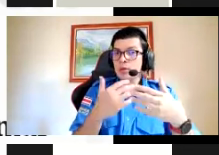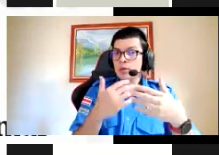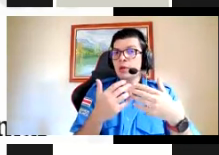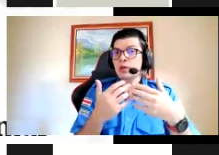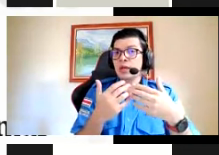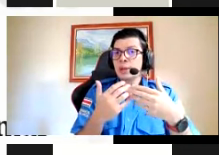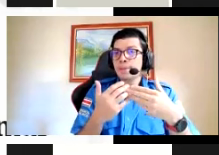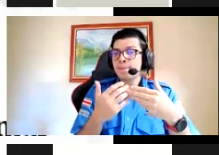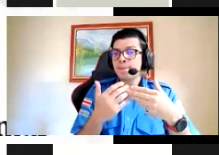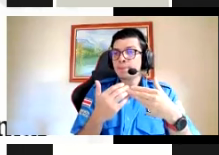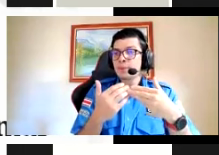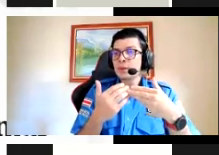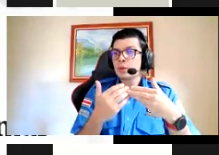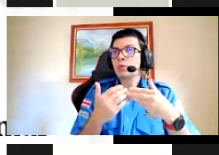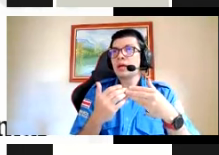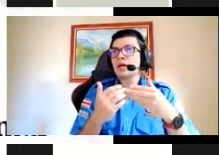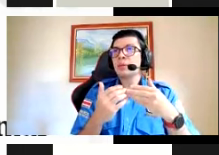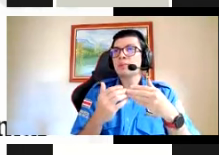a ver